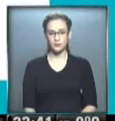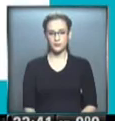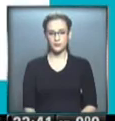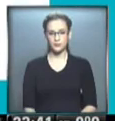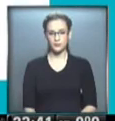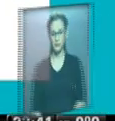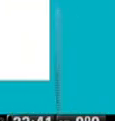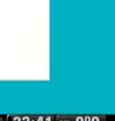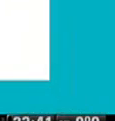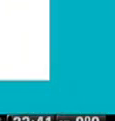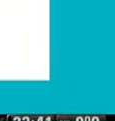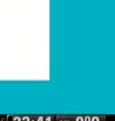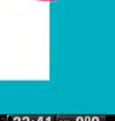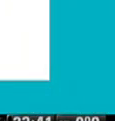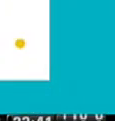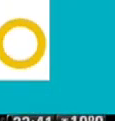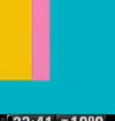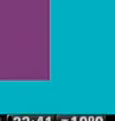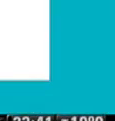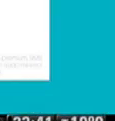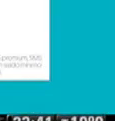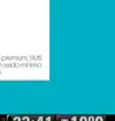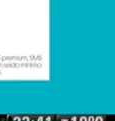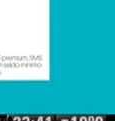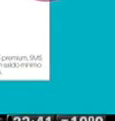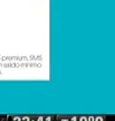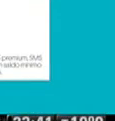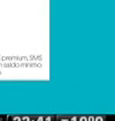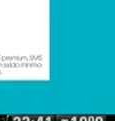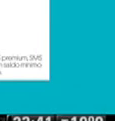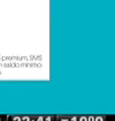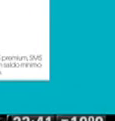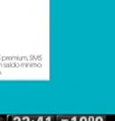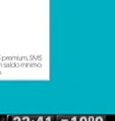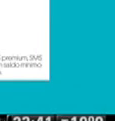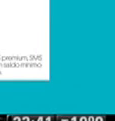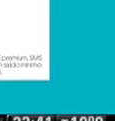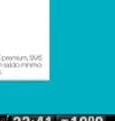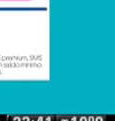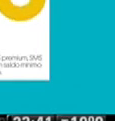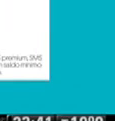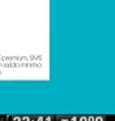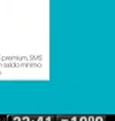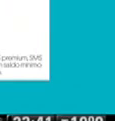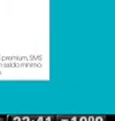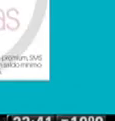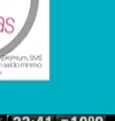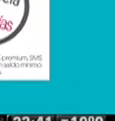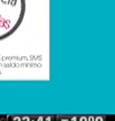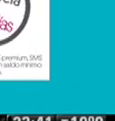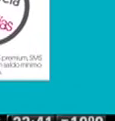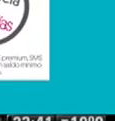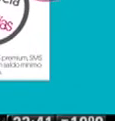Solo por hoy, duplica tu tarjeta de SMS de Personal. Compra una tarjeta de 50 SMS y llévate 100 SMS a solo